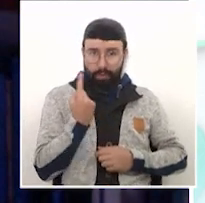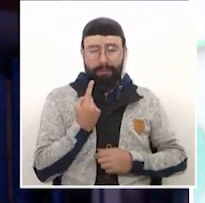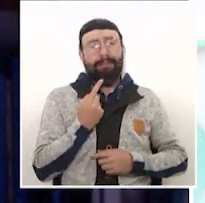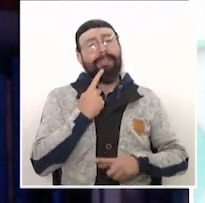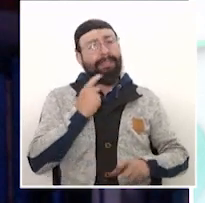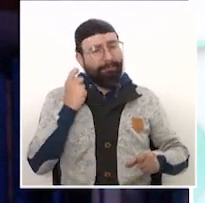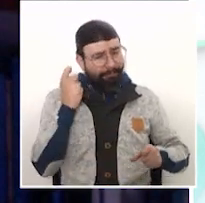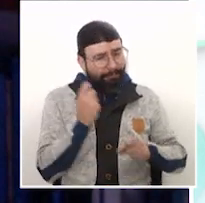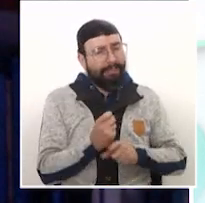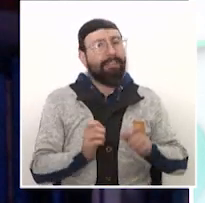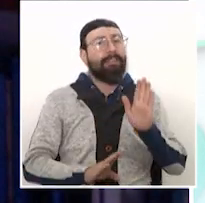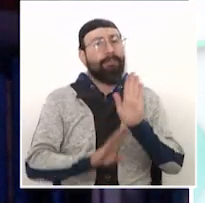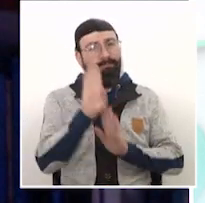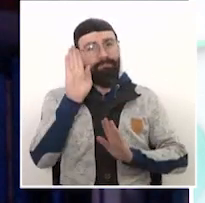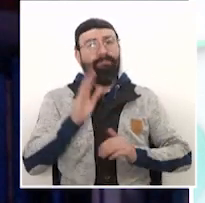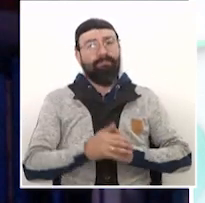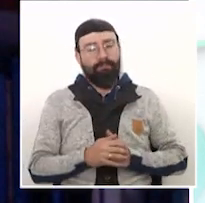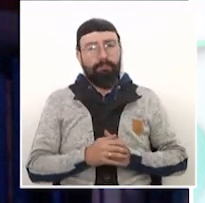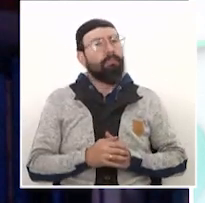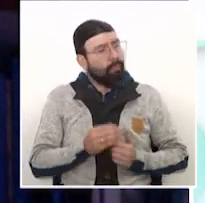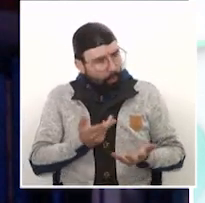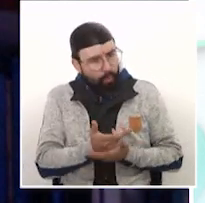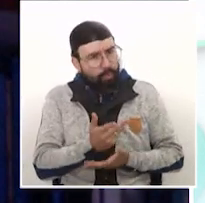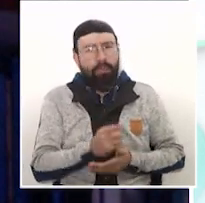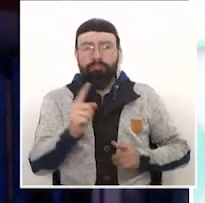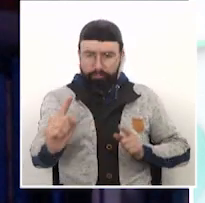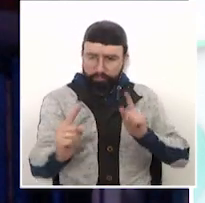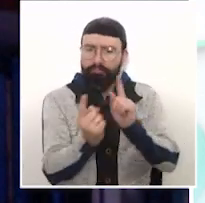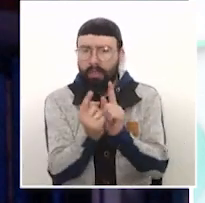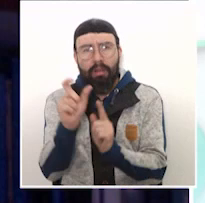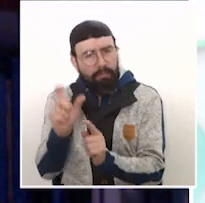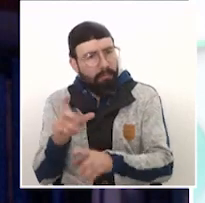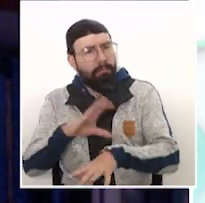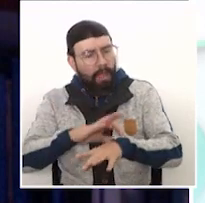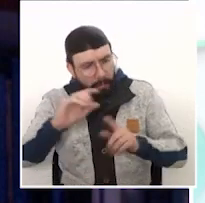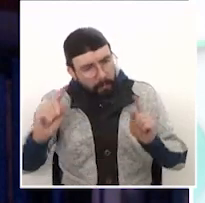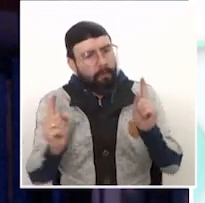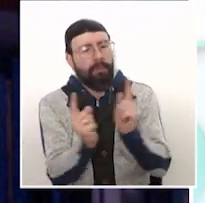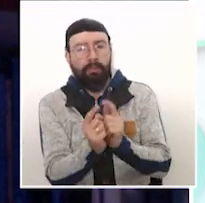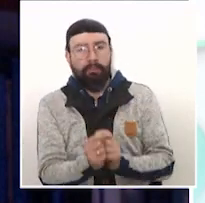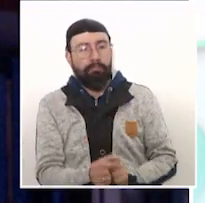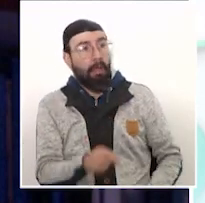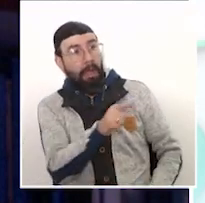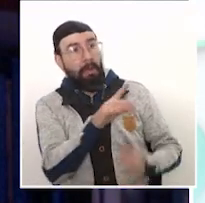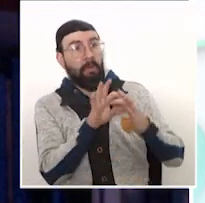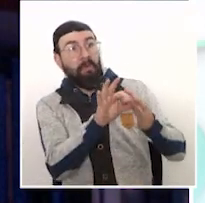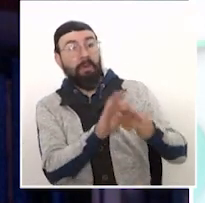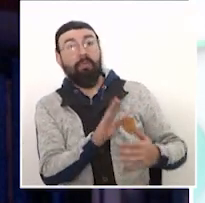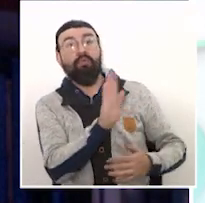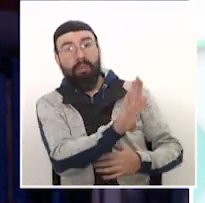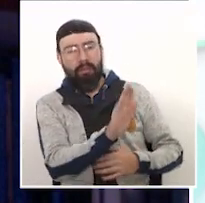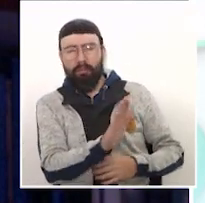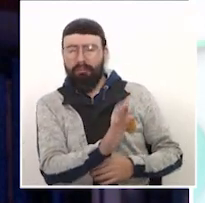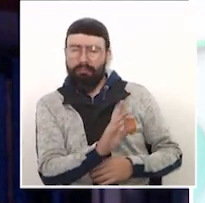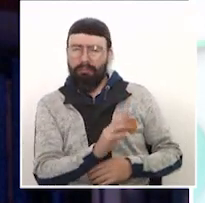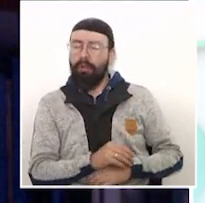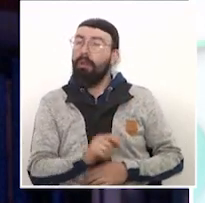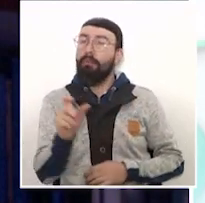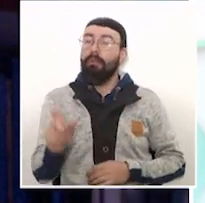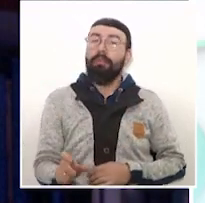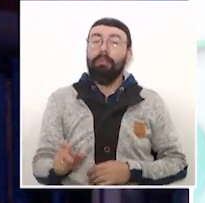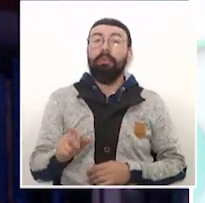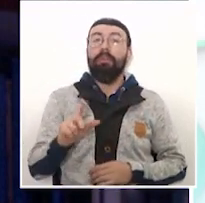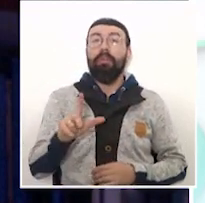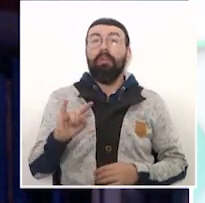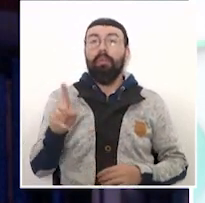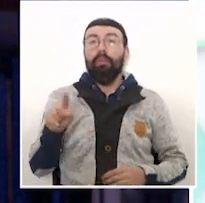lo superes. Entonces yo siempre recomiendo, y lo he tenido desde siempre, no por estar contigo, Santiago, ni con el doctor Jorge en Cali, un gran amigo mío, es el doctor Luis